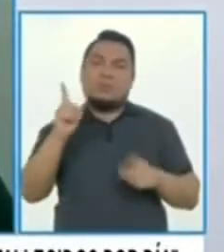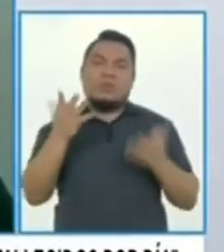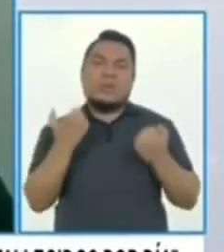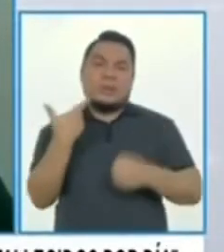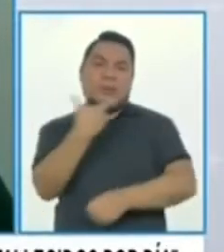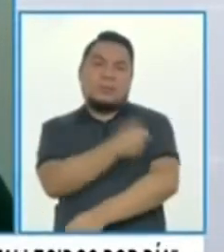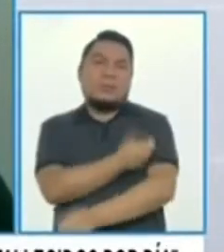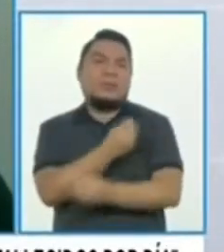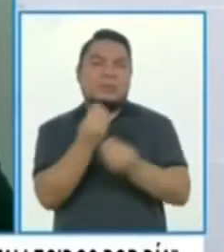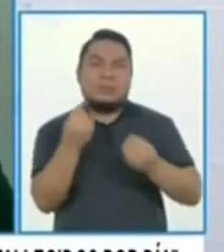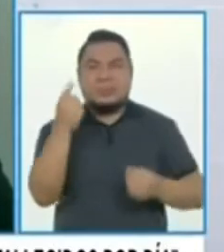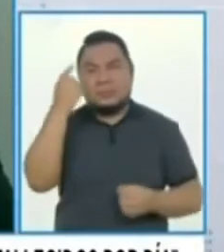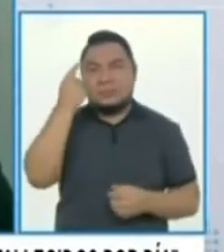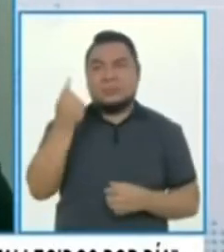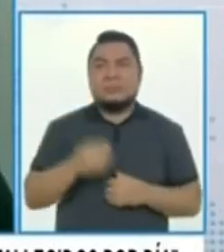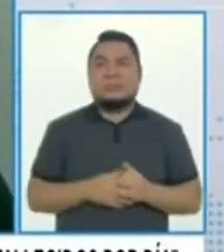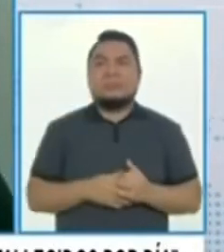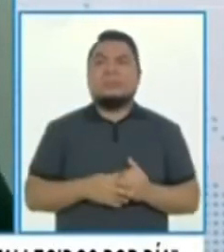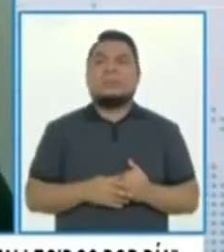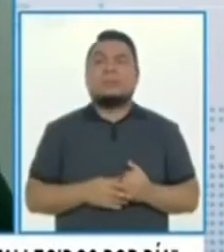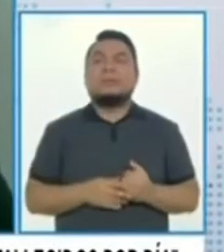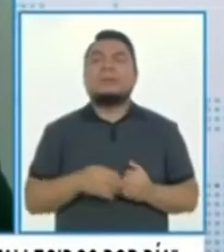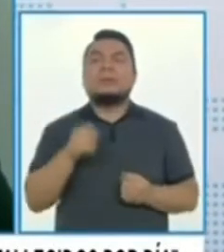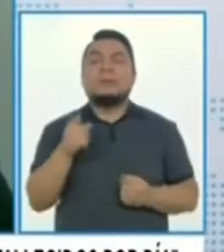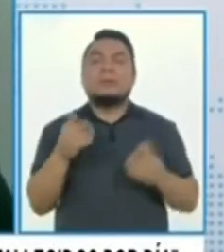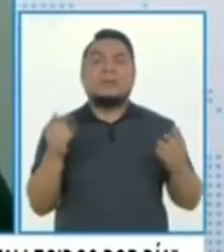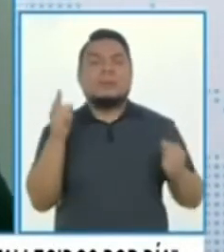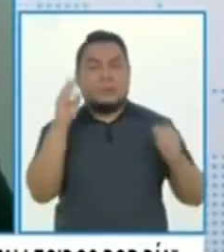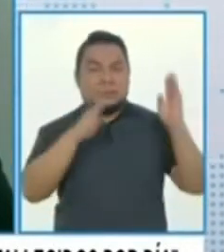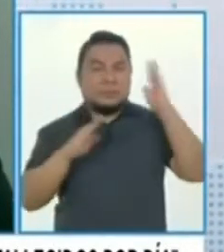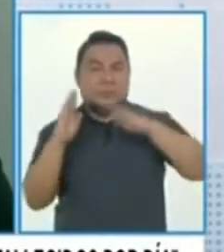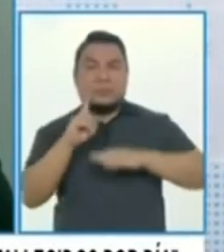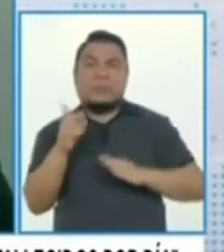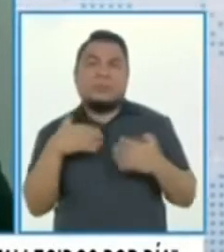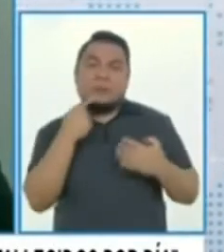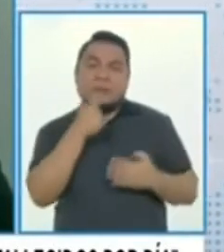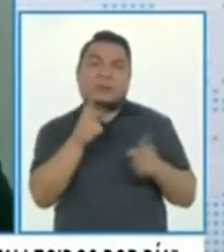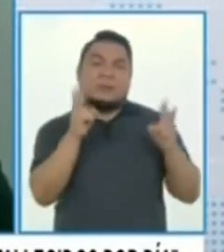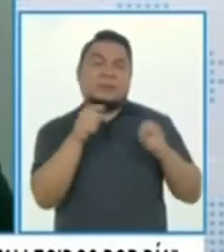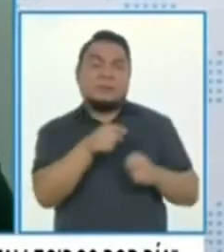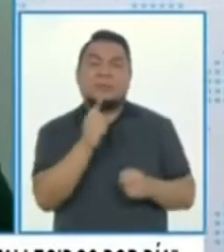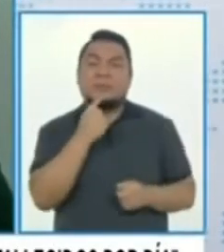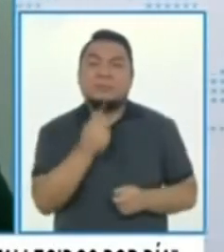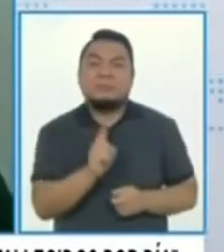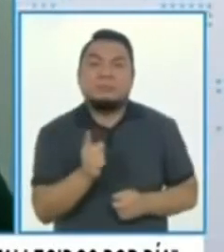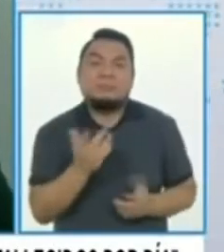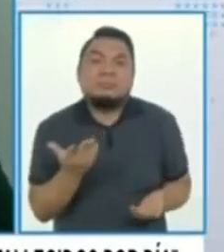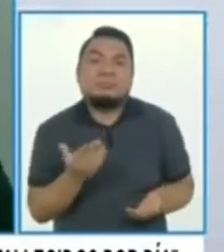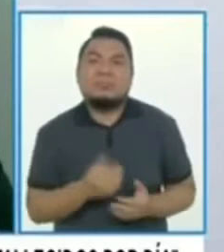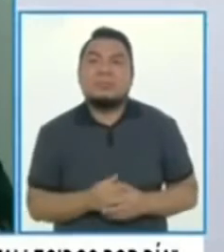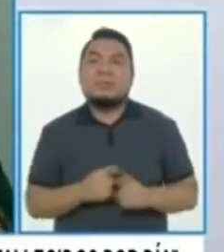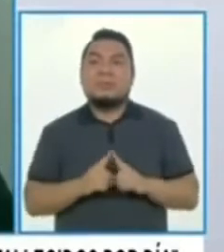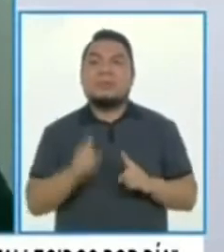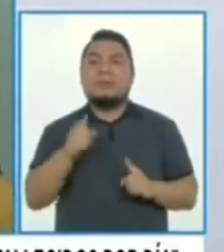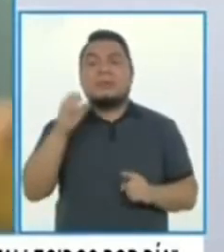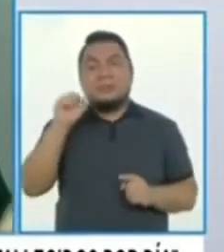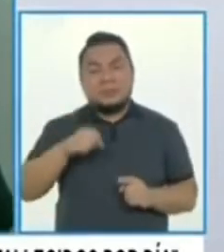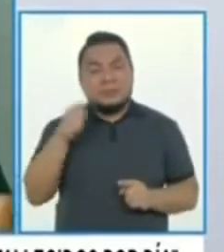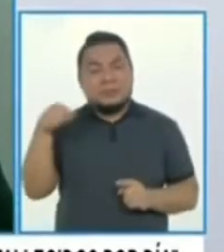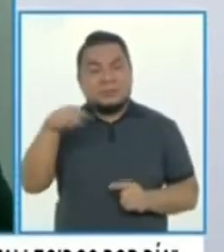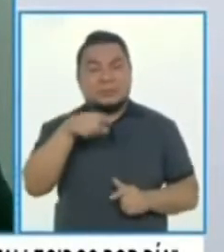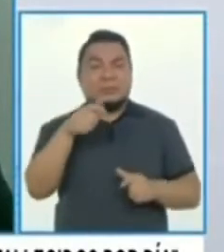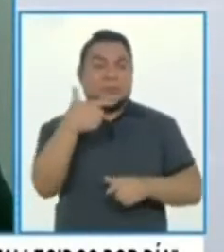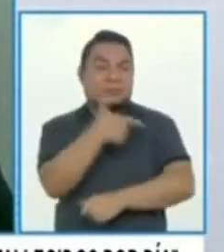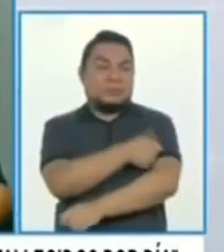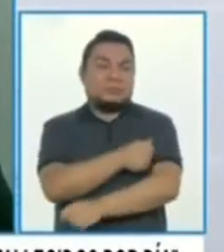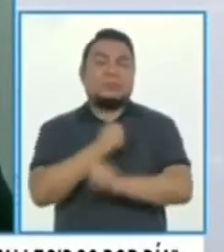¿Qué opina usted? Bueno, eso de todas maneras es muy preocupante. No puedo ahondar en el tema porque no es de mi expertise, pero definitivamente para que las